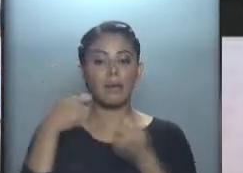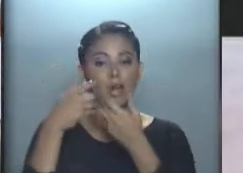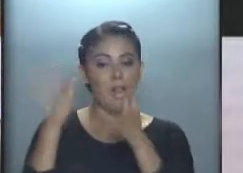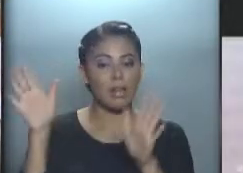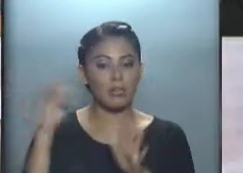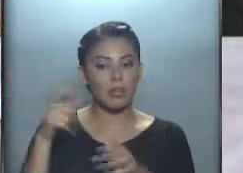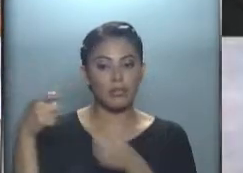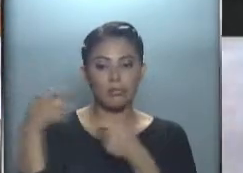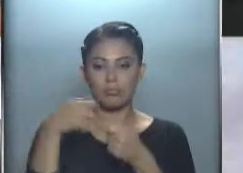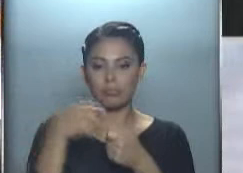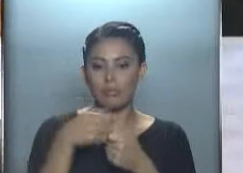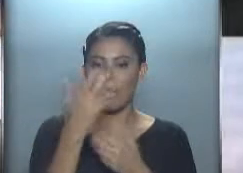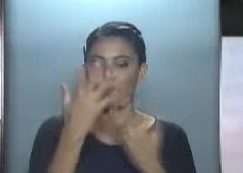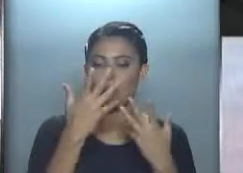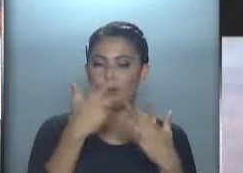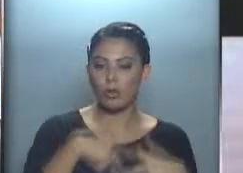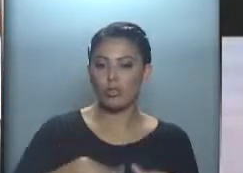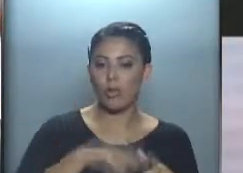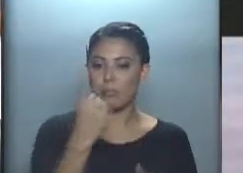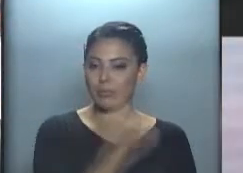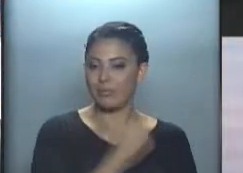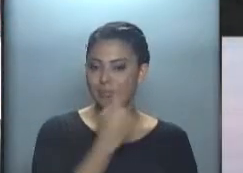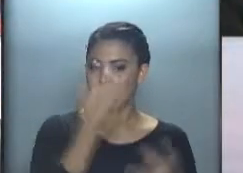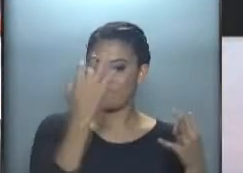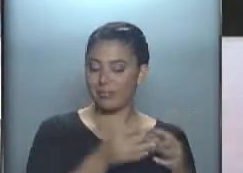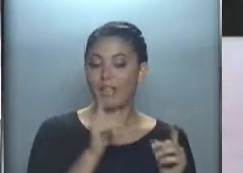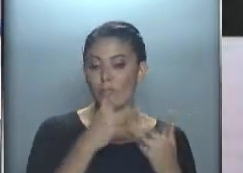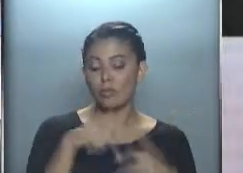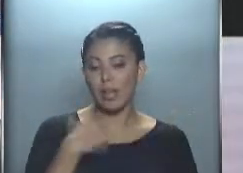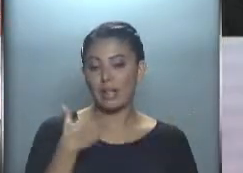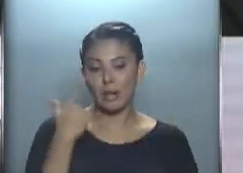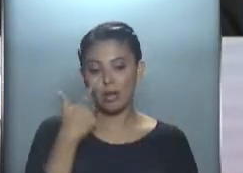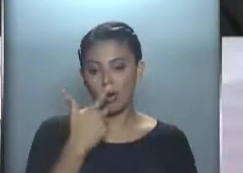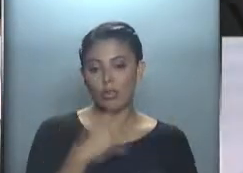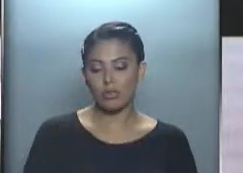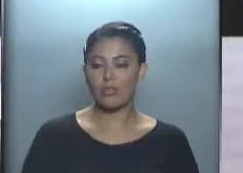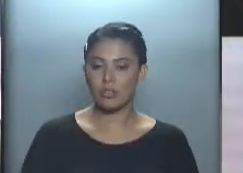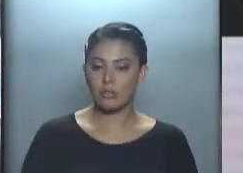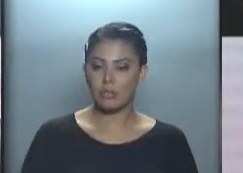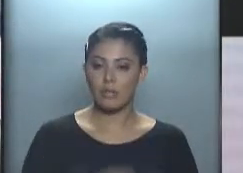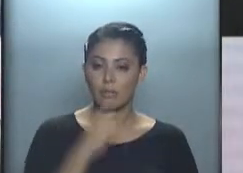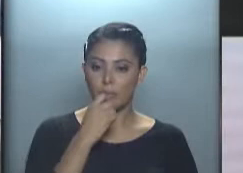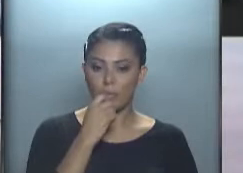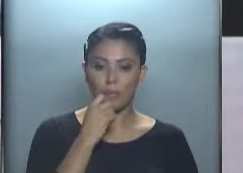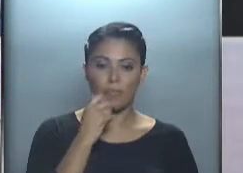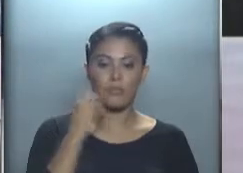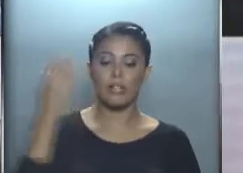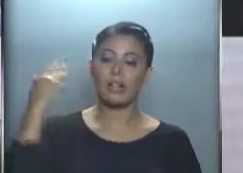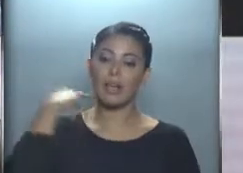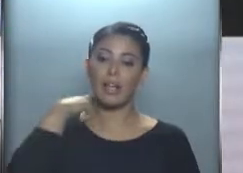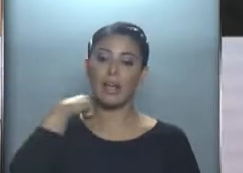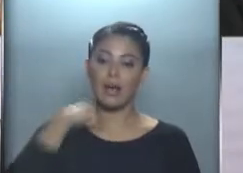alimentar un proyecto cada vez más dependiente y un proyecto que argentina ya conoce que fue justamente dejo